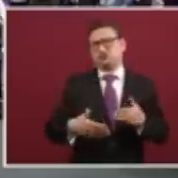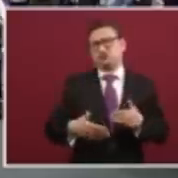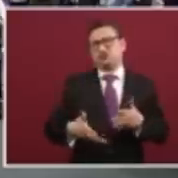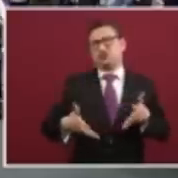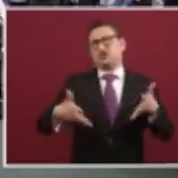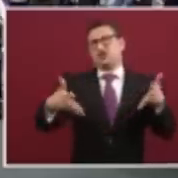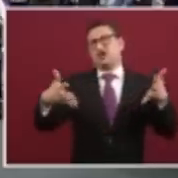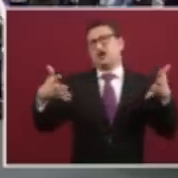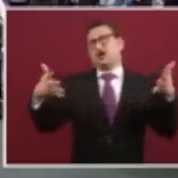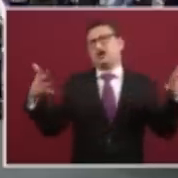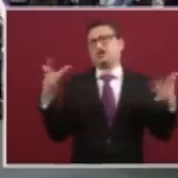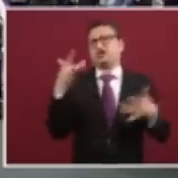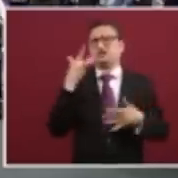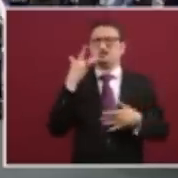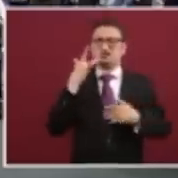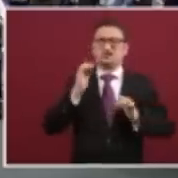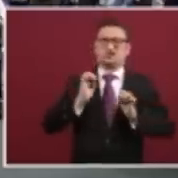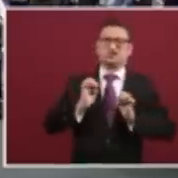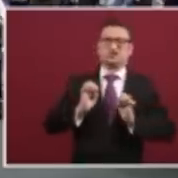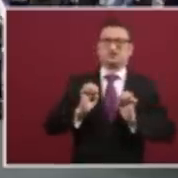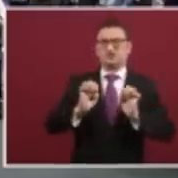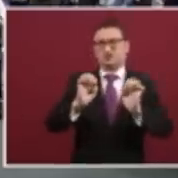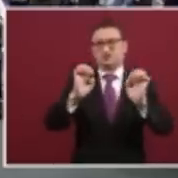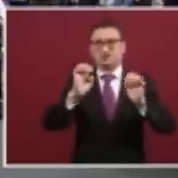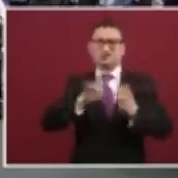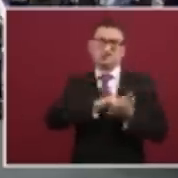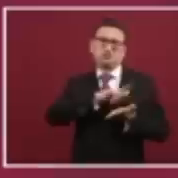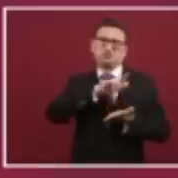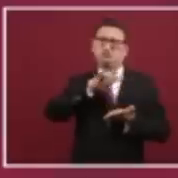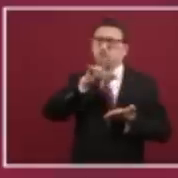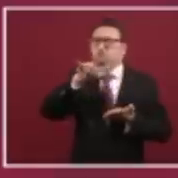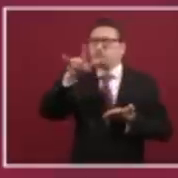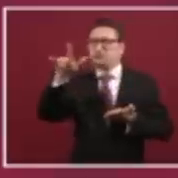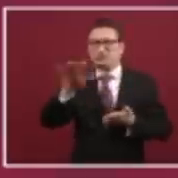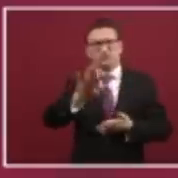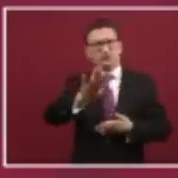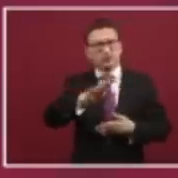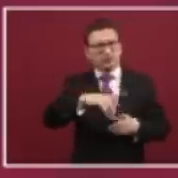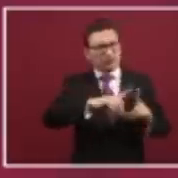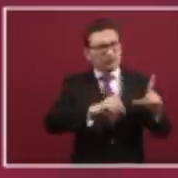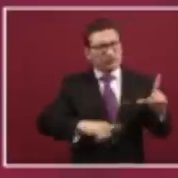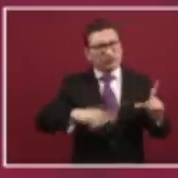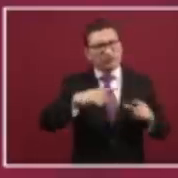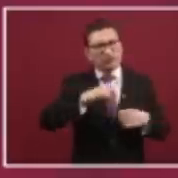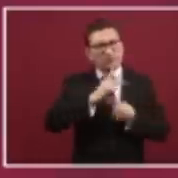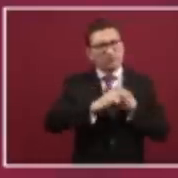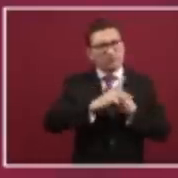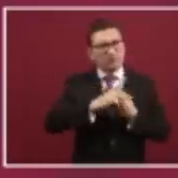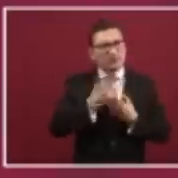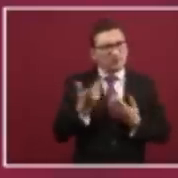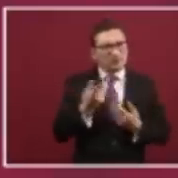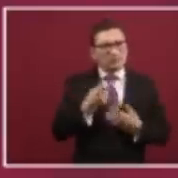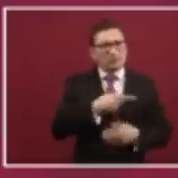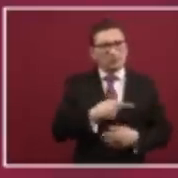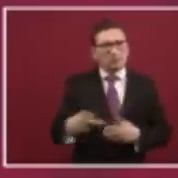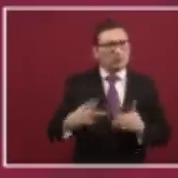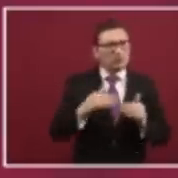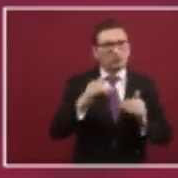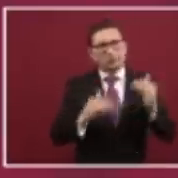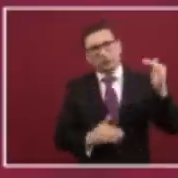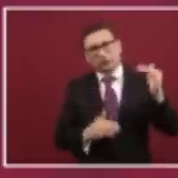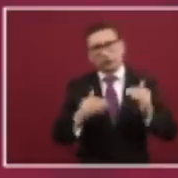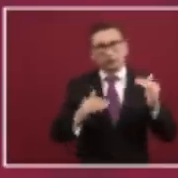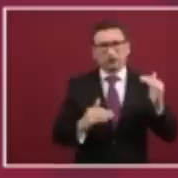un palacio para los cielos, en un país con tanta pobreza, con tanta desigualdad, y lo veían como algo